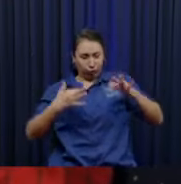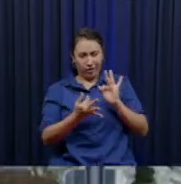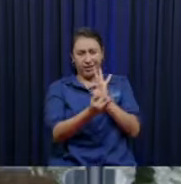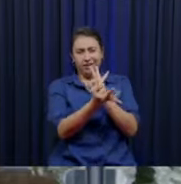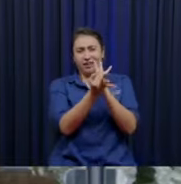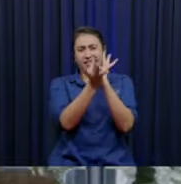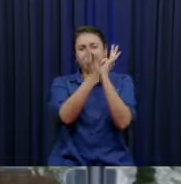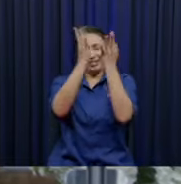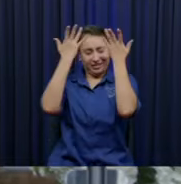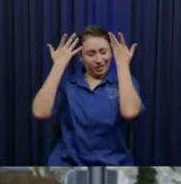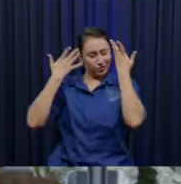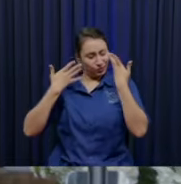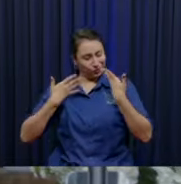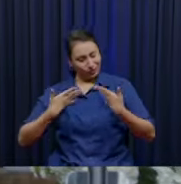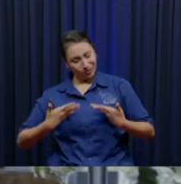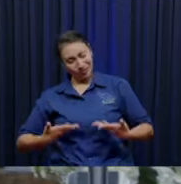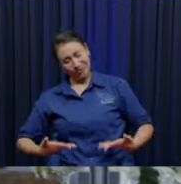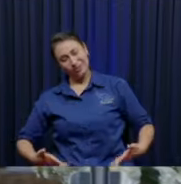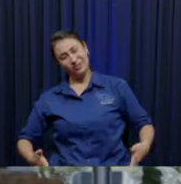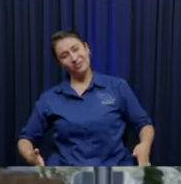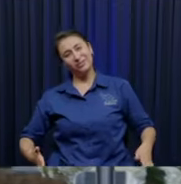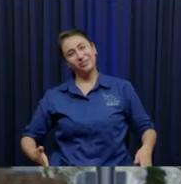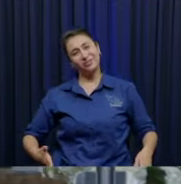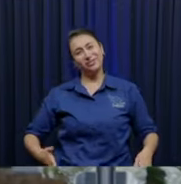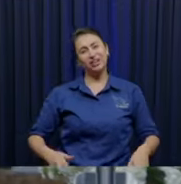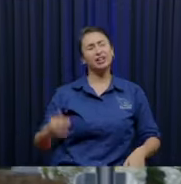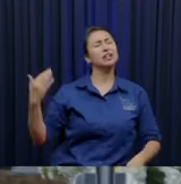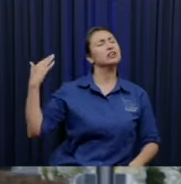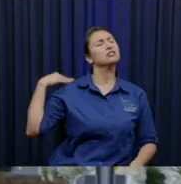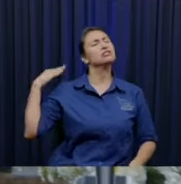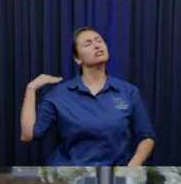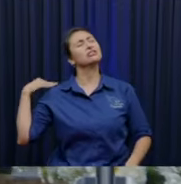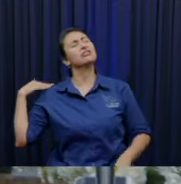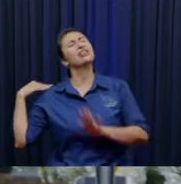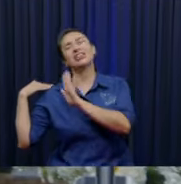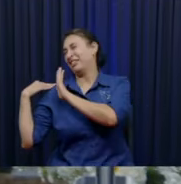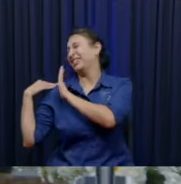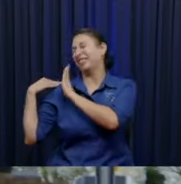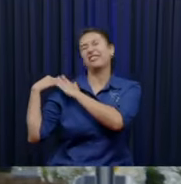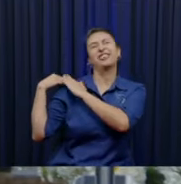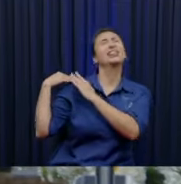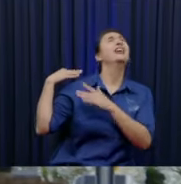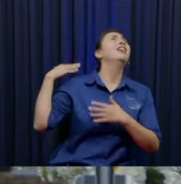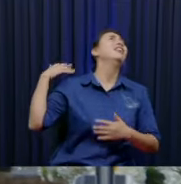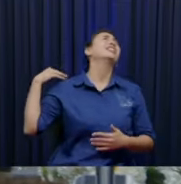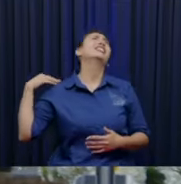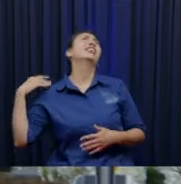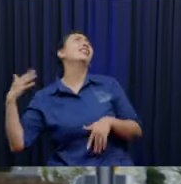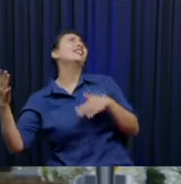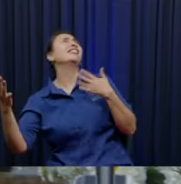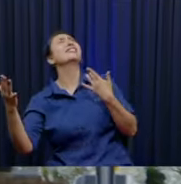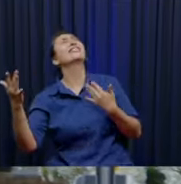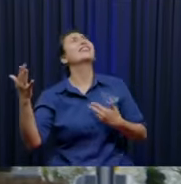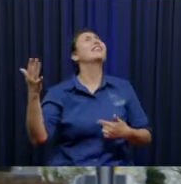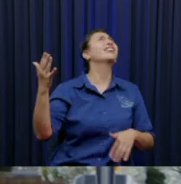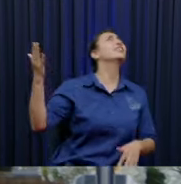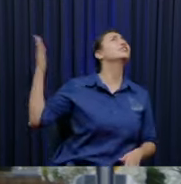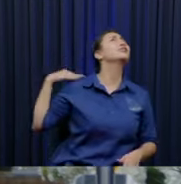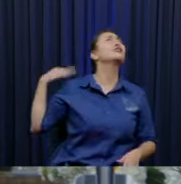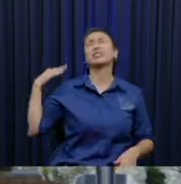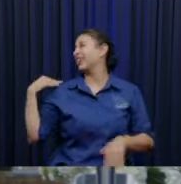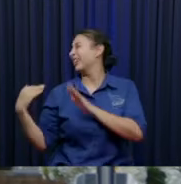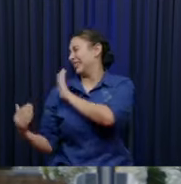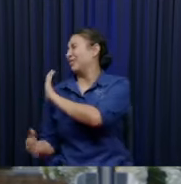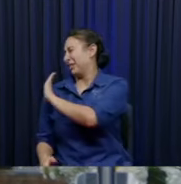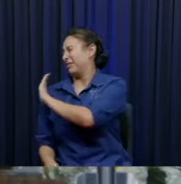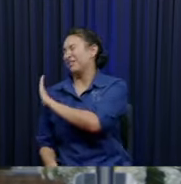Pero usted está metido ahí, ya está el desayuno. Ya voy. Padre, mi comida está a ser la voluntad de mi padre. Así